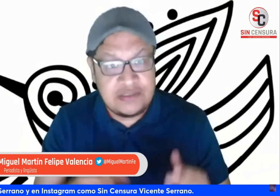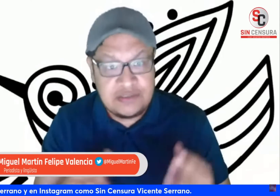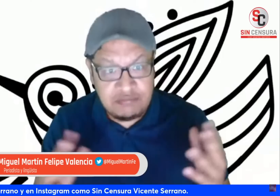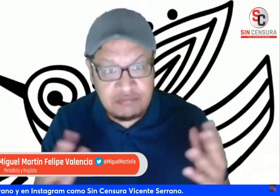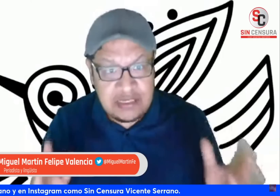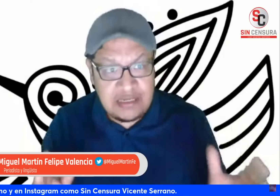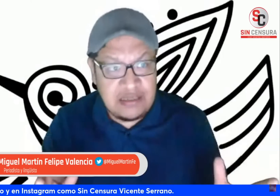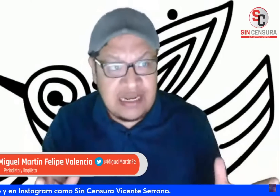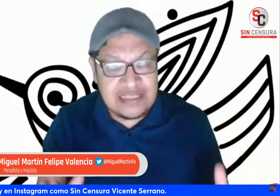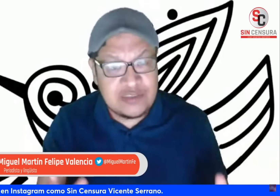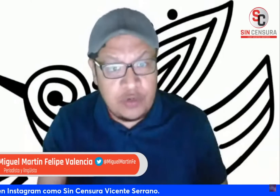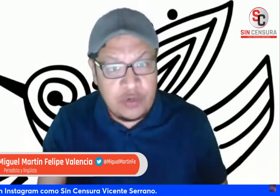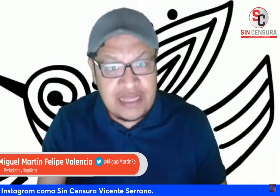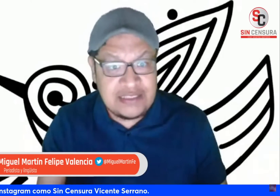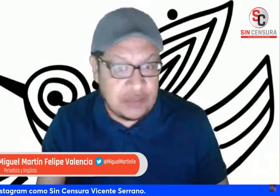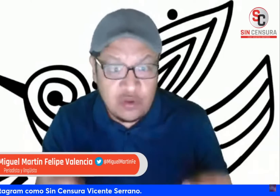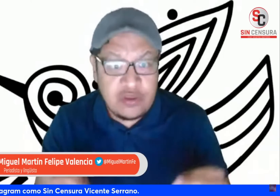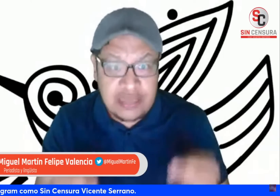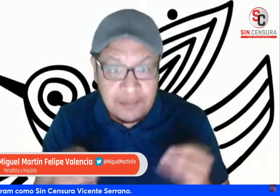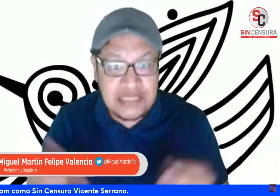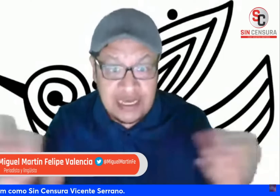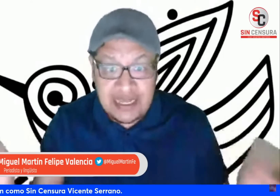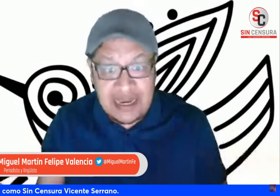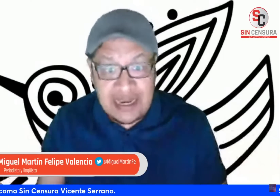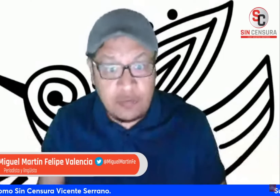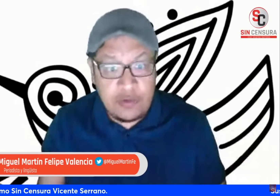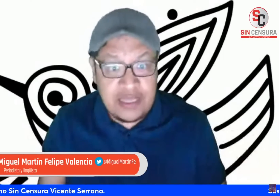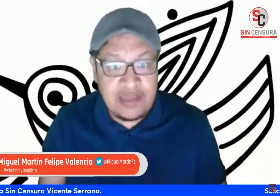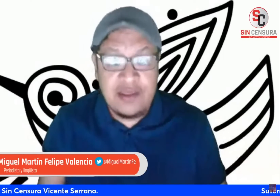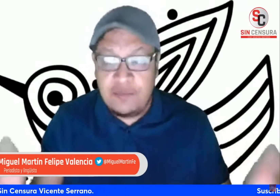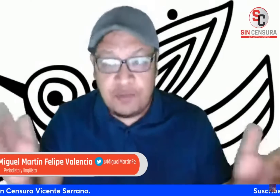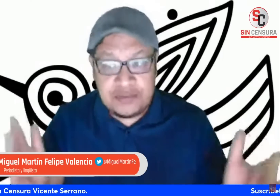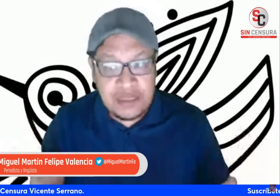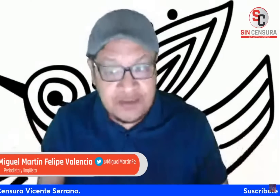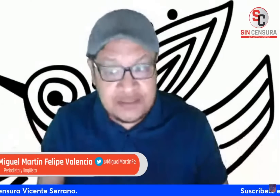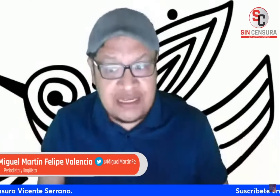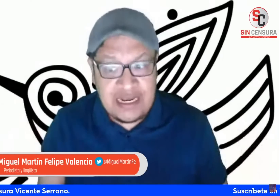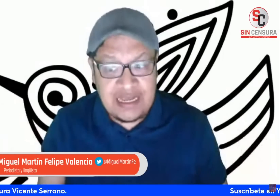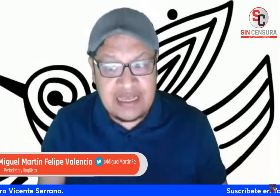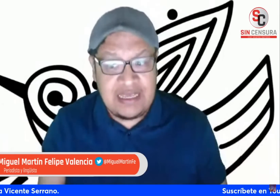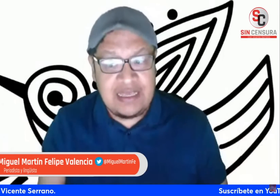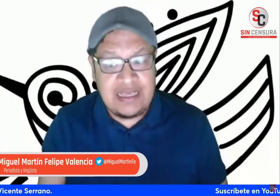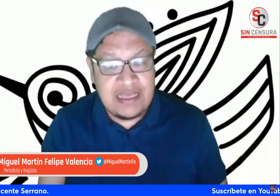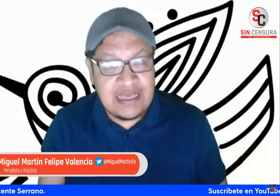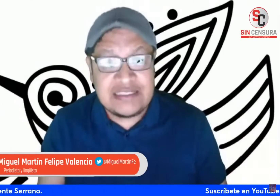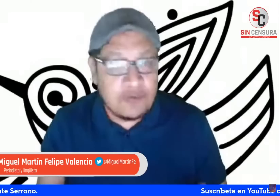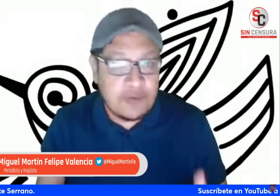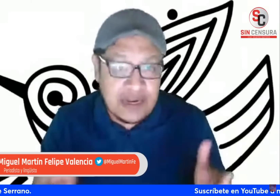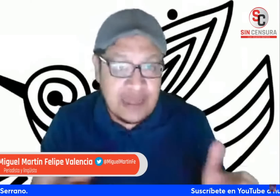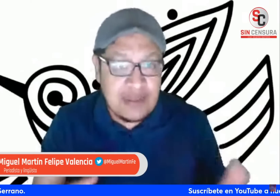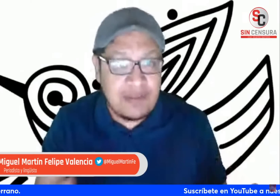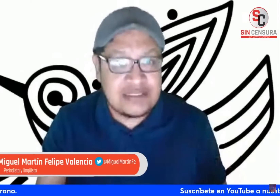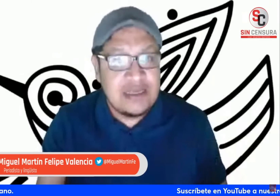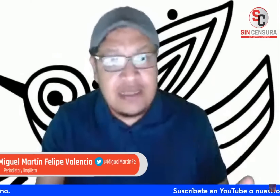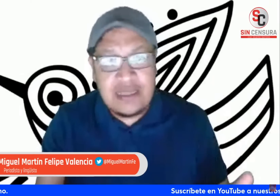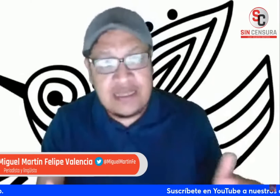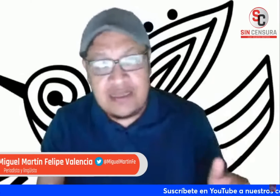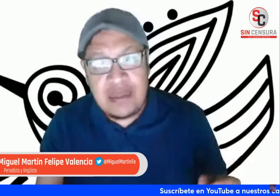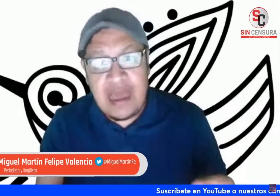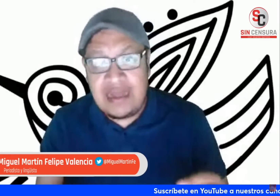de las comunidades, sobre todo entre más alejada la comunidad, pues más fácil era que esto fuera nada